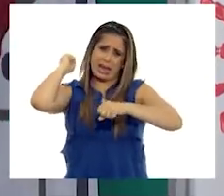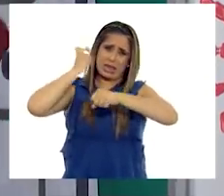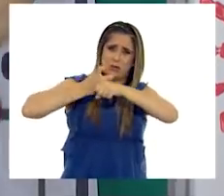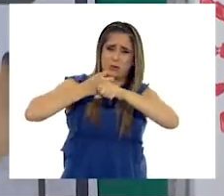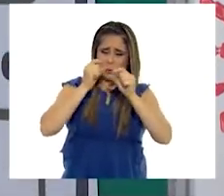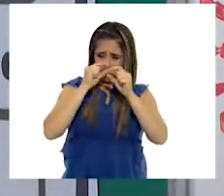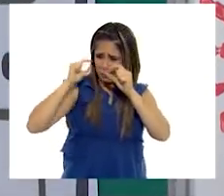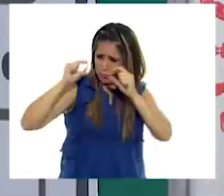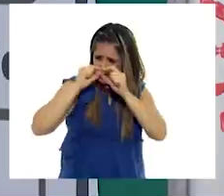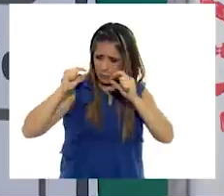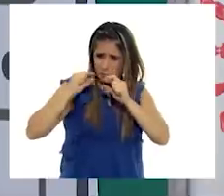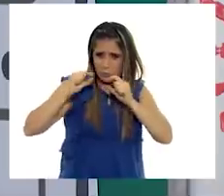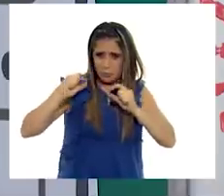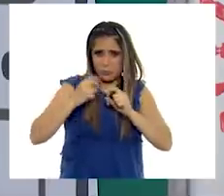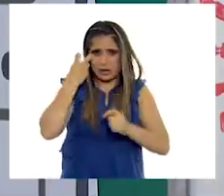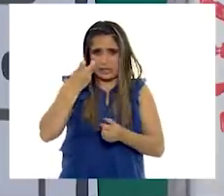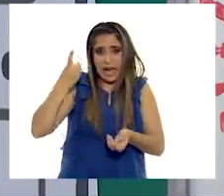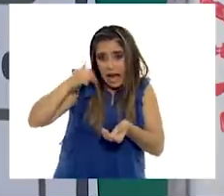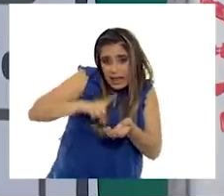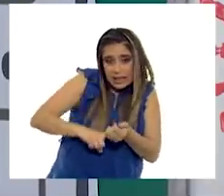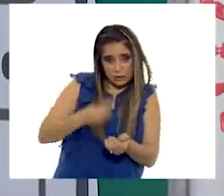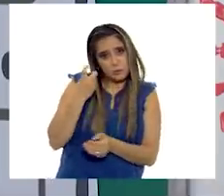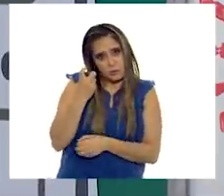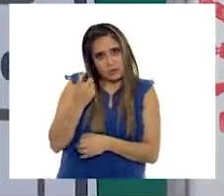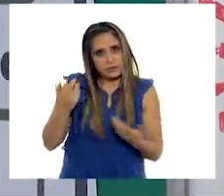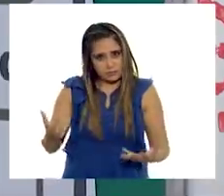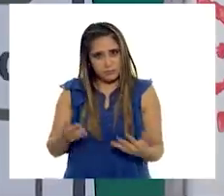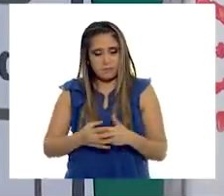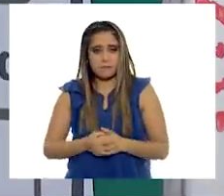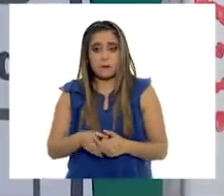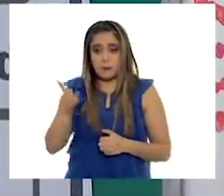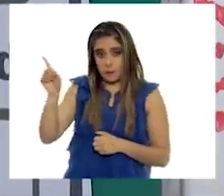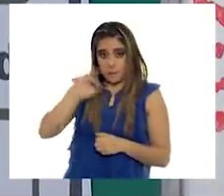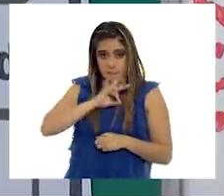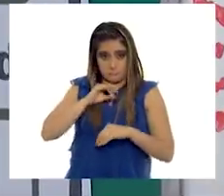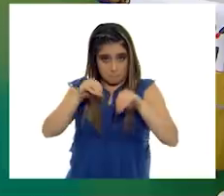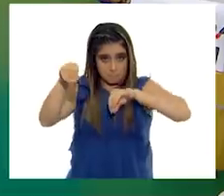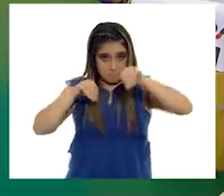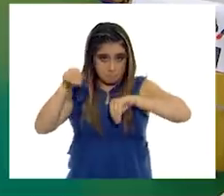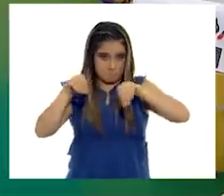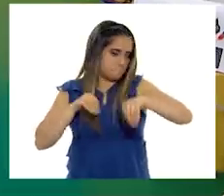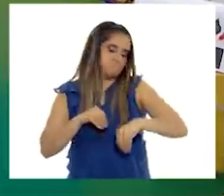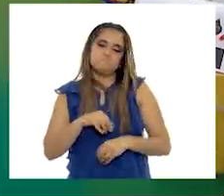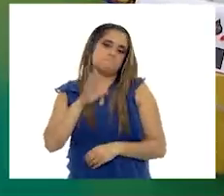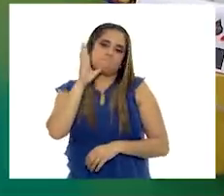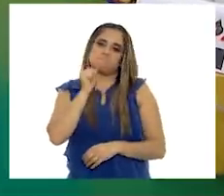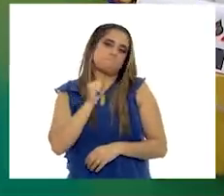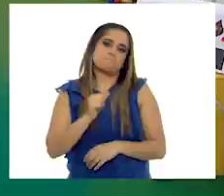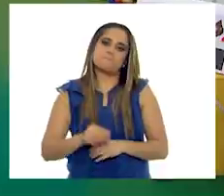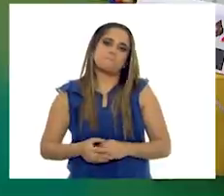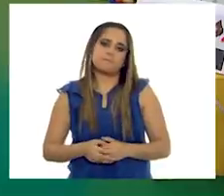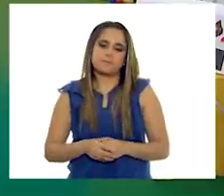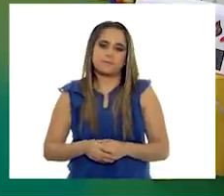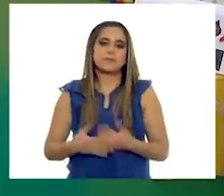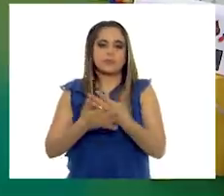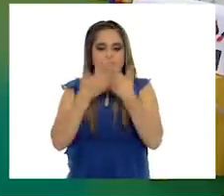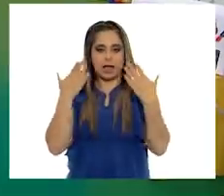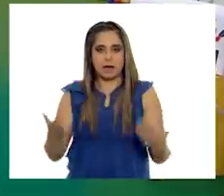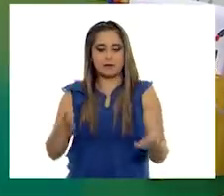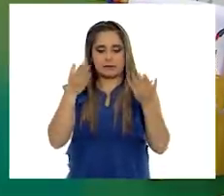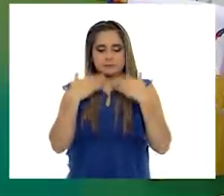imagen. ¿Se podrá mover por sí solo? No. No. Entonces, ahora vayamos con los